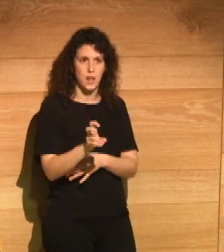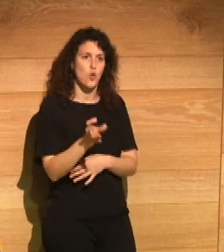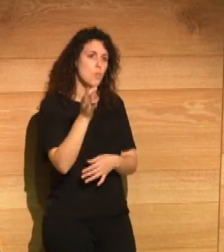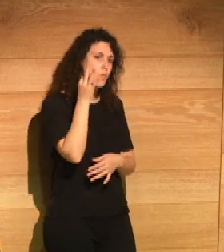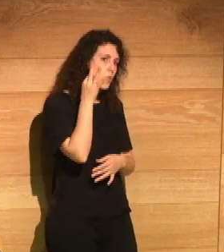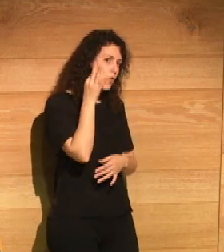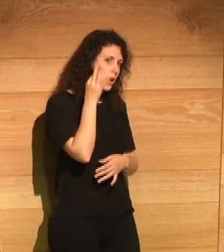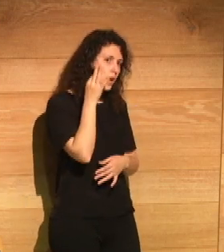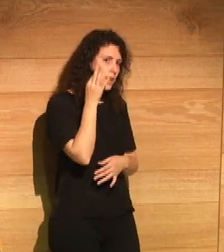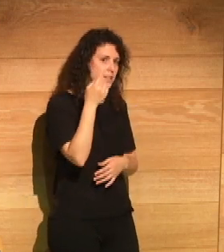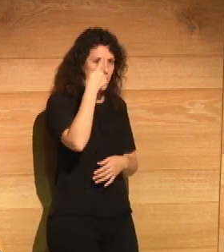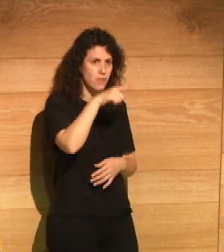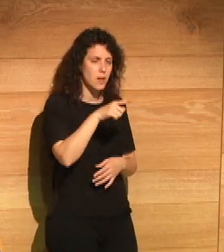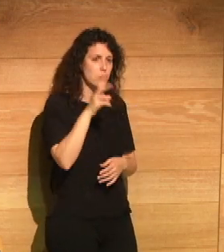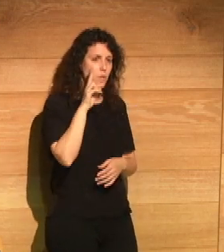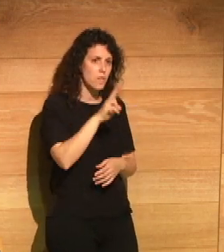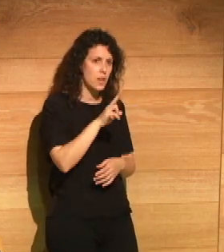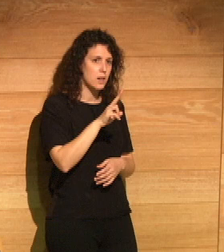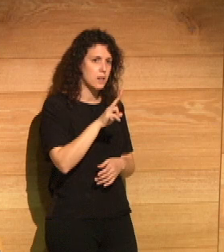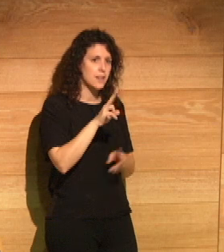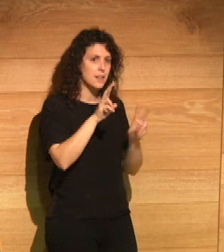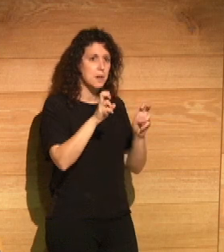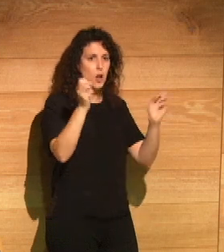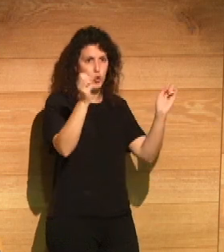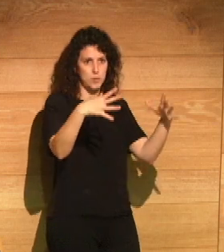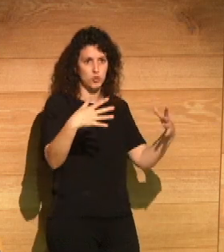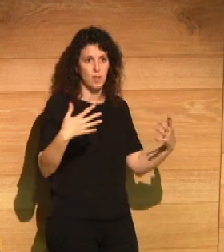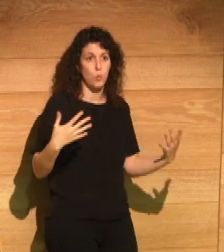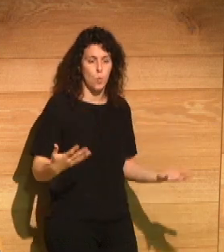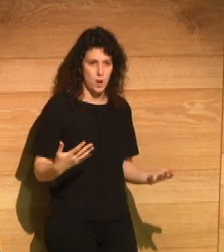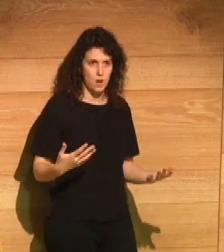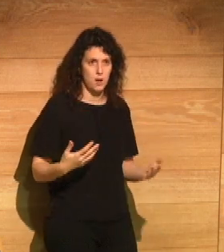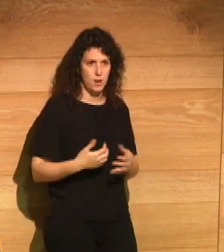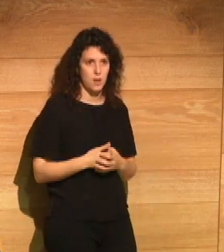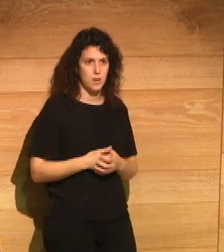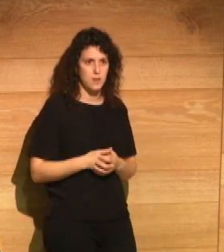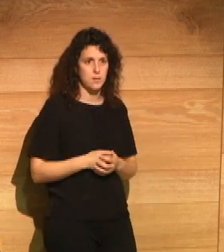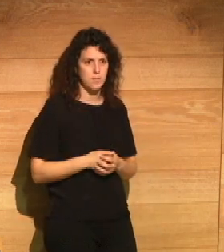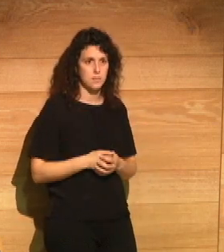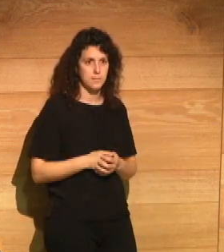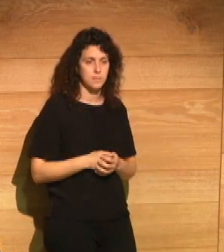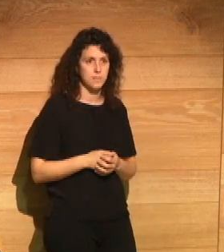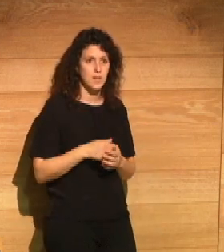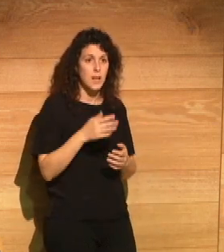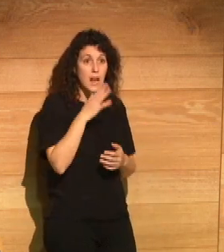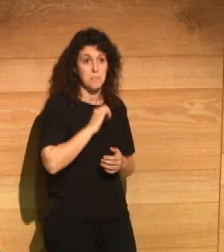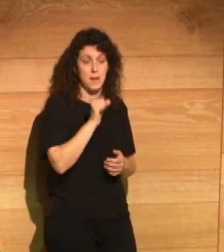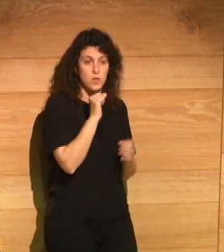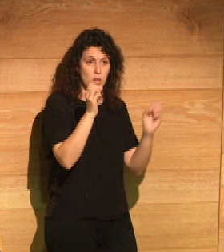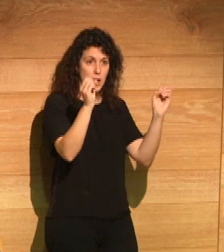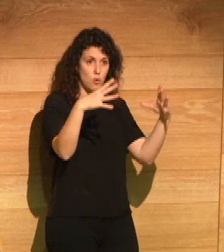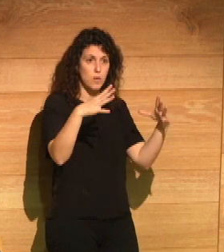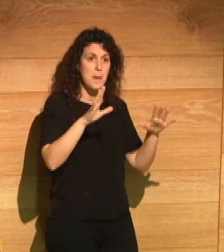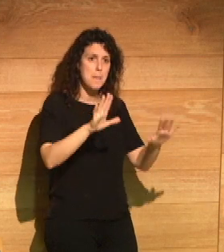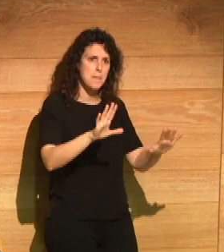mujeres hablemos de él desde lo luminoso que tiene, que es mucho y que es maravilloso la luz que hay ahí, pero se nos ha